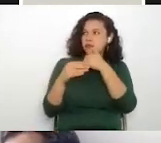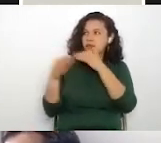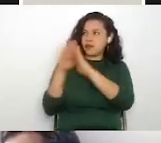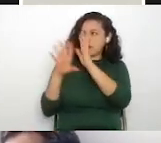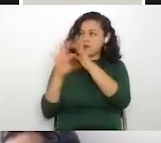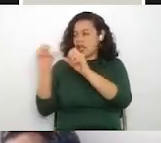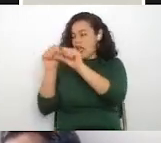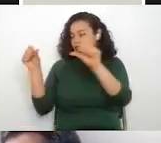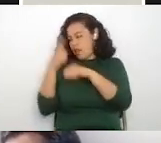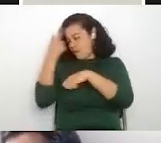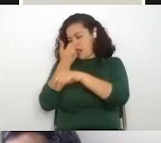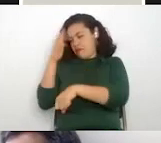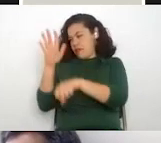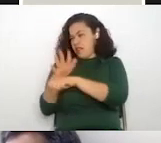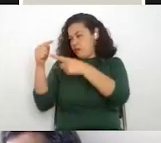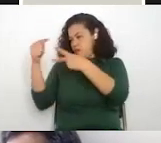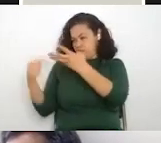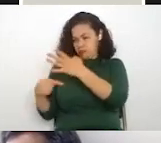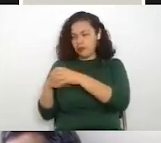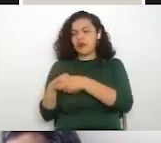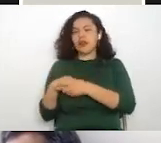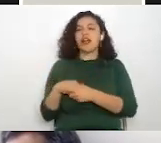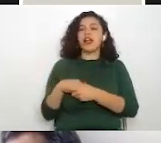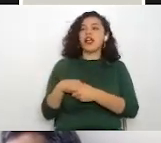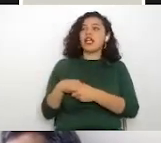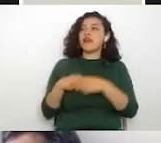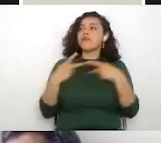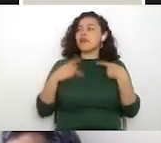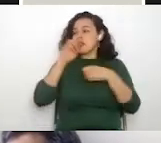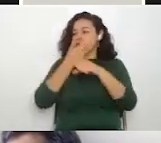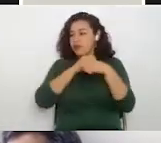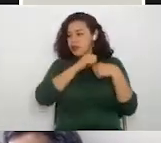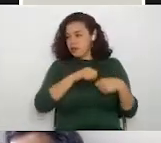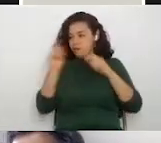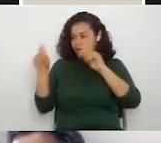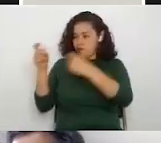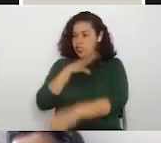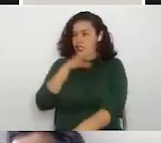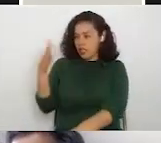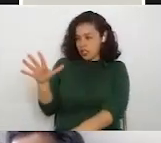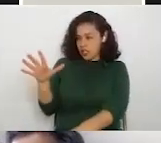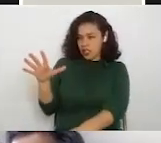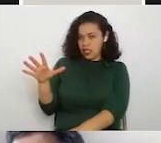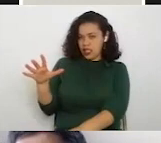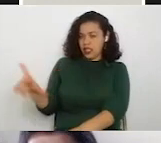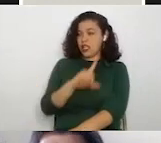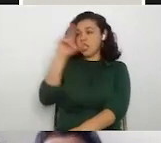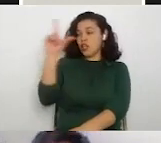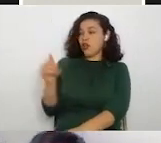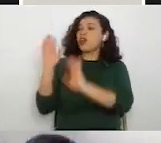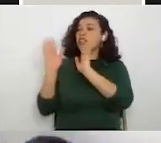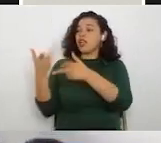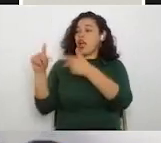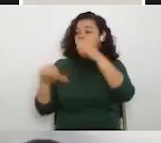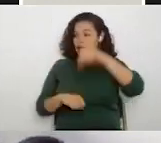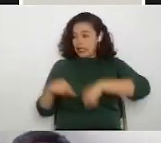de administración o no sé qué, y se ponen como responsabilidades generales y luego ya dentro de las